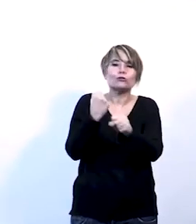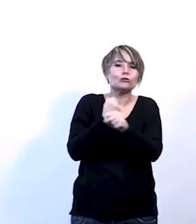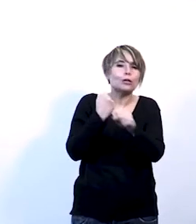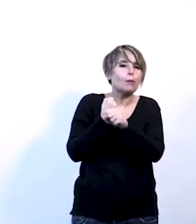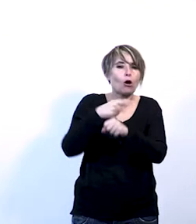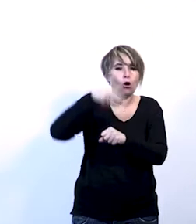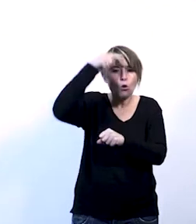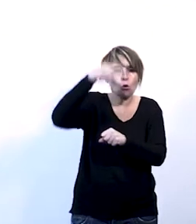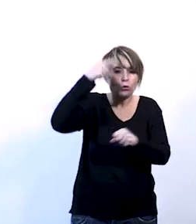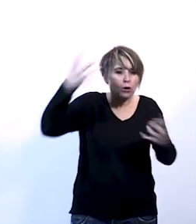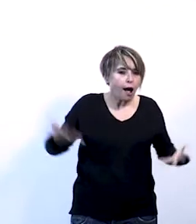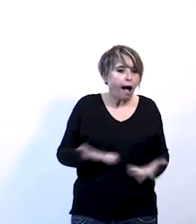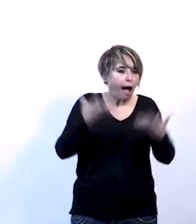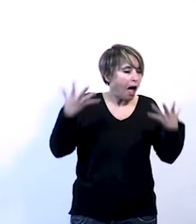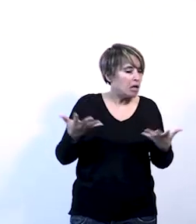cultura, poco.